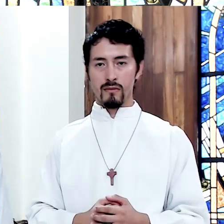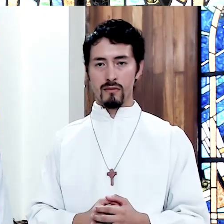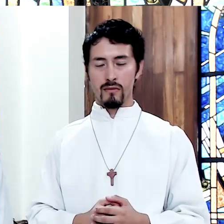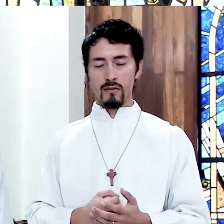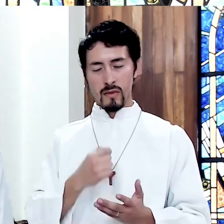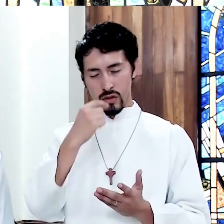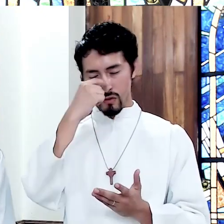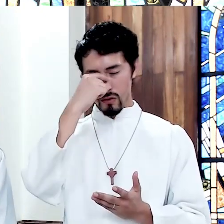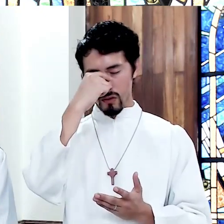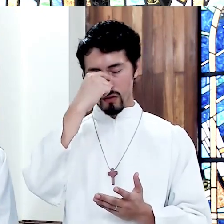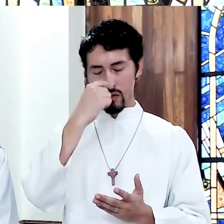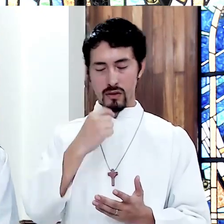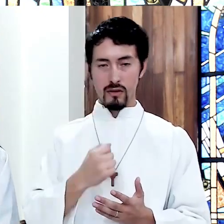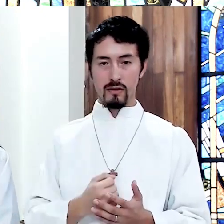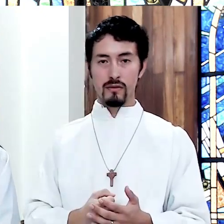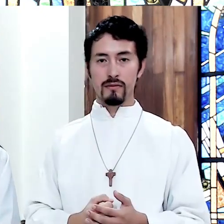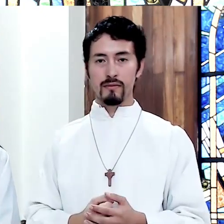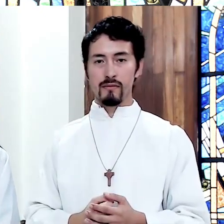Oremos.